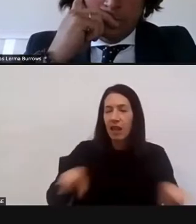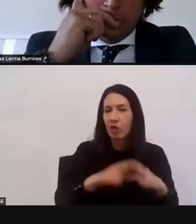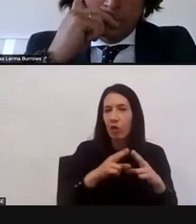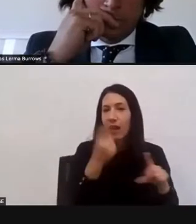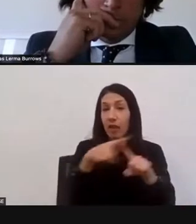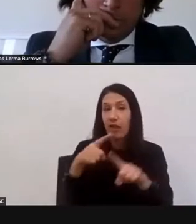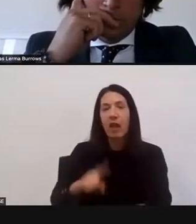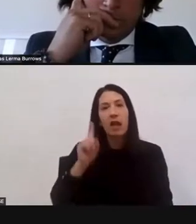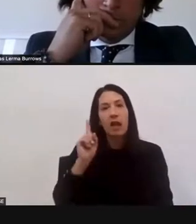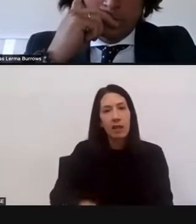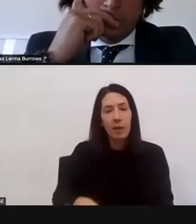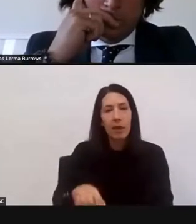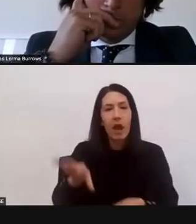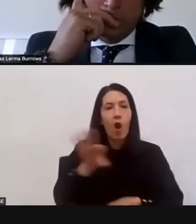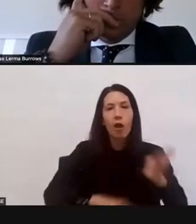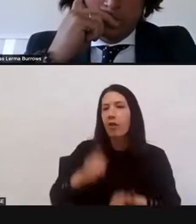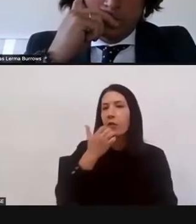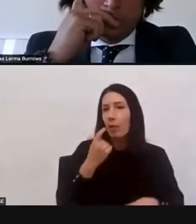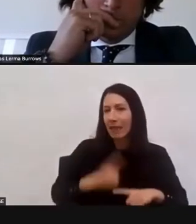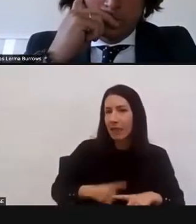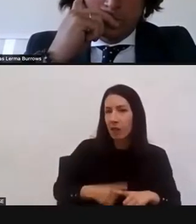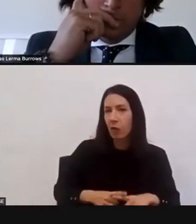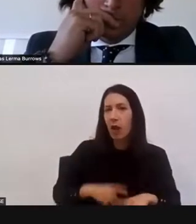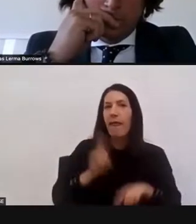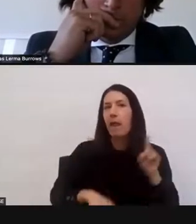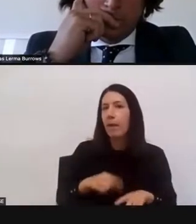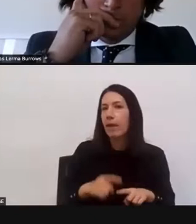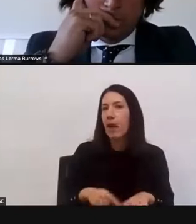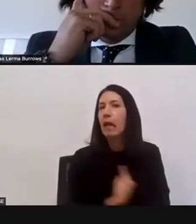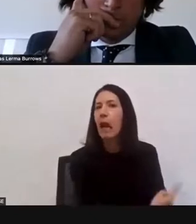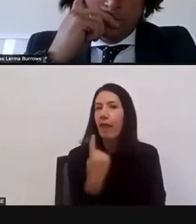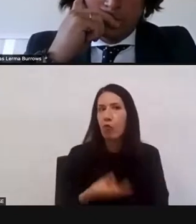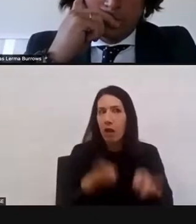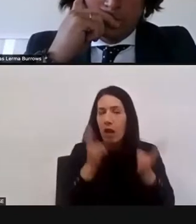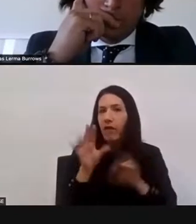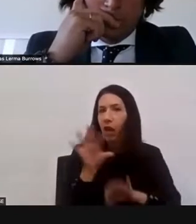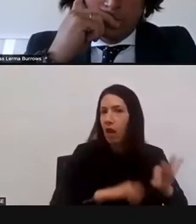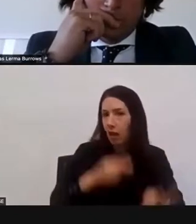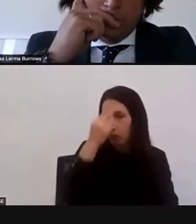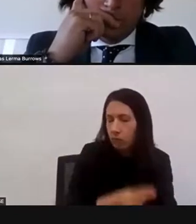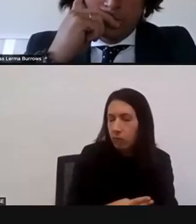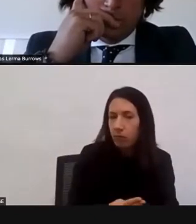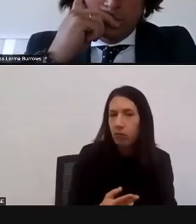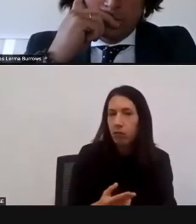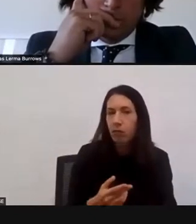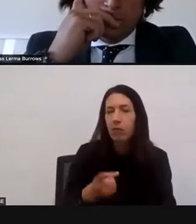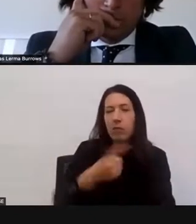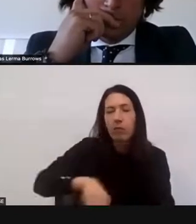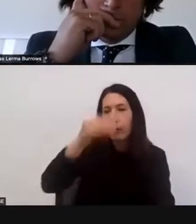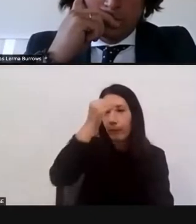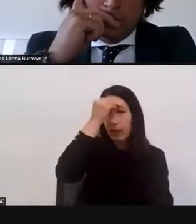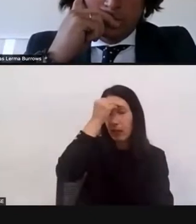las orientaciones sexuales es la que cada uno libremente elige. ¿Y no pensáis que hay una parte